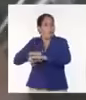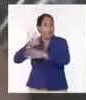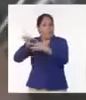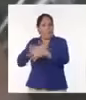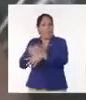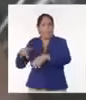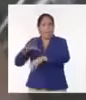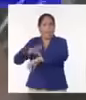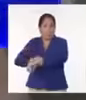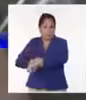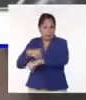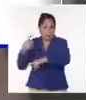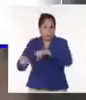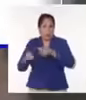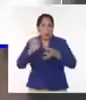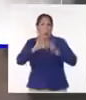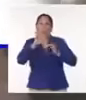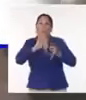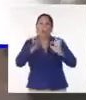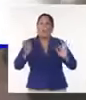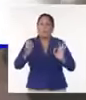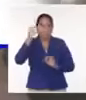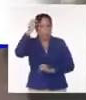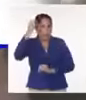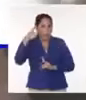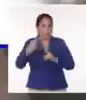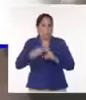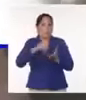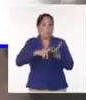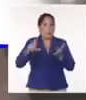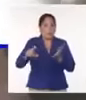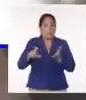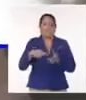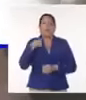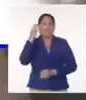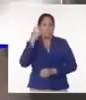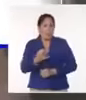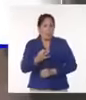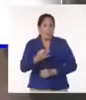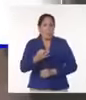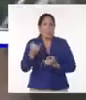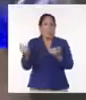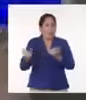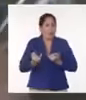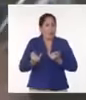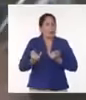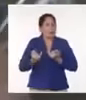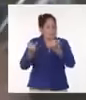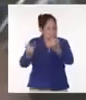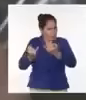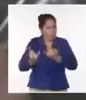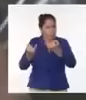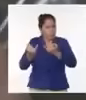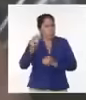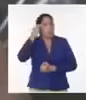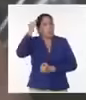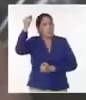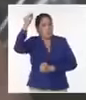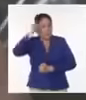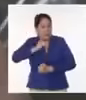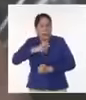En coordinación con el gobierno, para mí el partido ha estado todo el tiempo al tanto de esta situación. Se